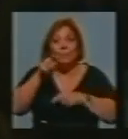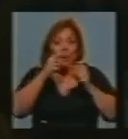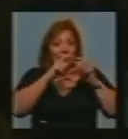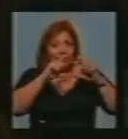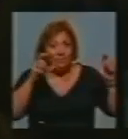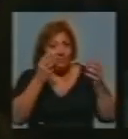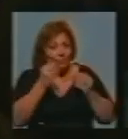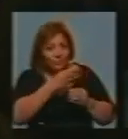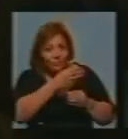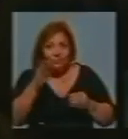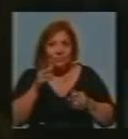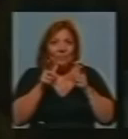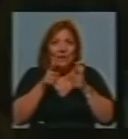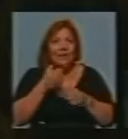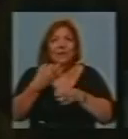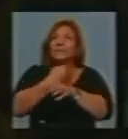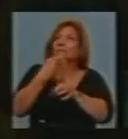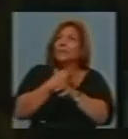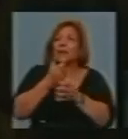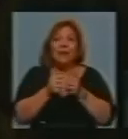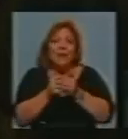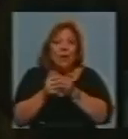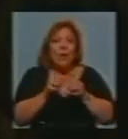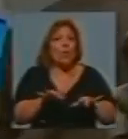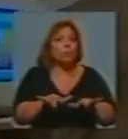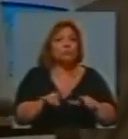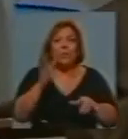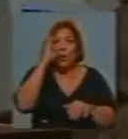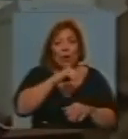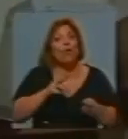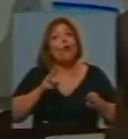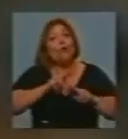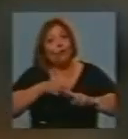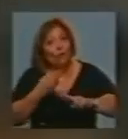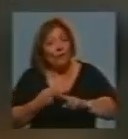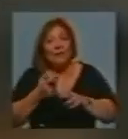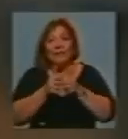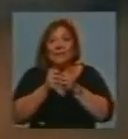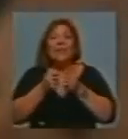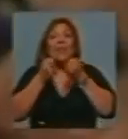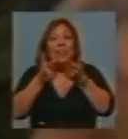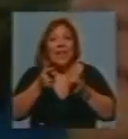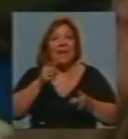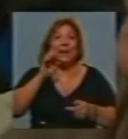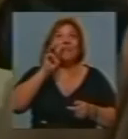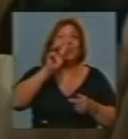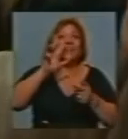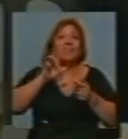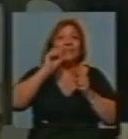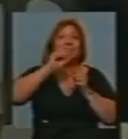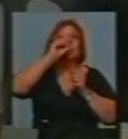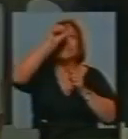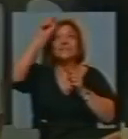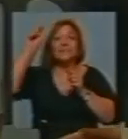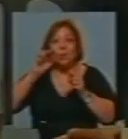que habitualmente no tenía quien le enseñara a utilizar las computadoras. Los cursos son dictados por facilitadores de los 23 centros MEC del país. Si